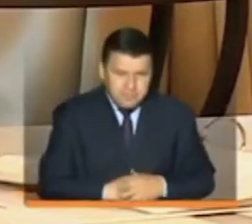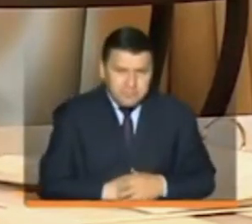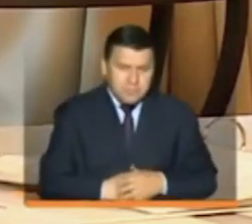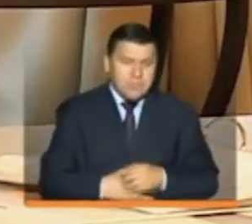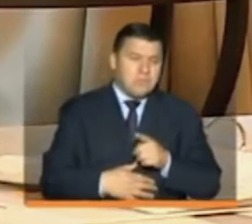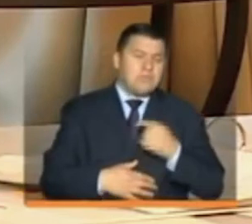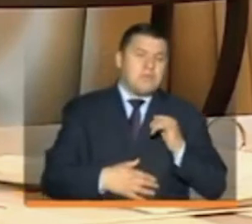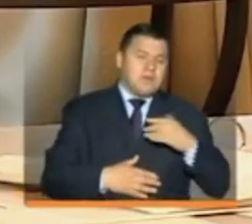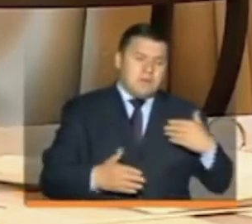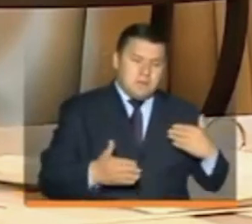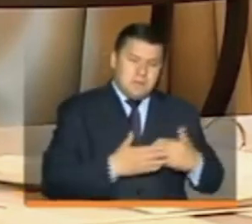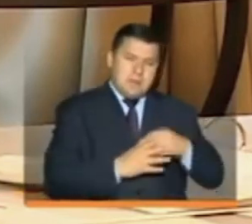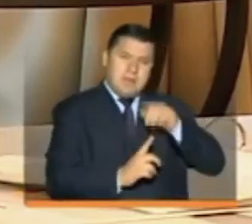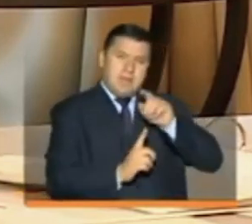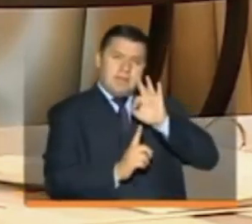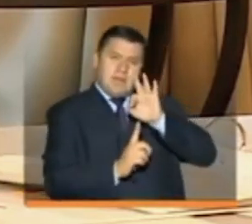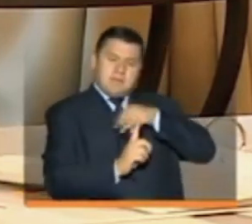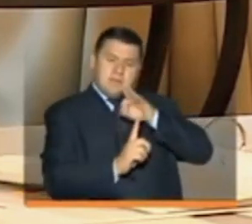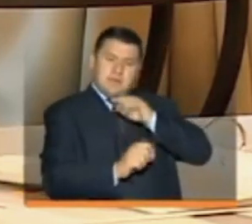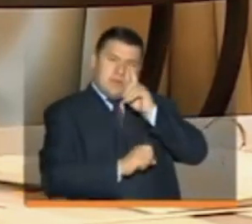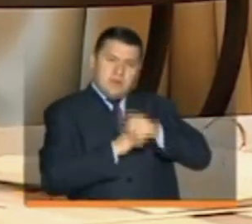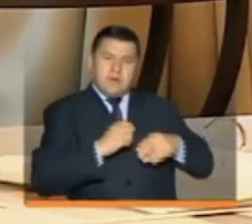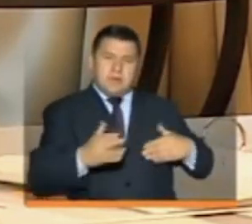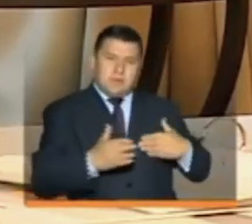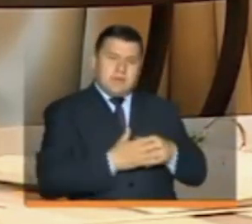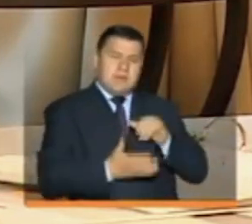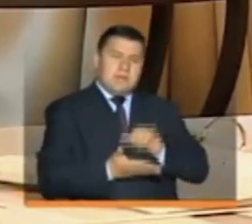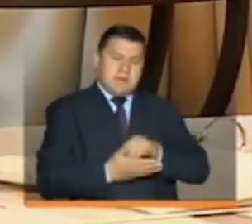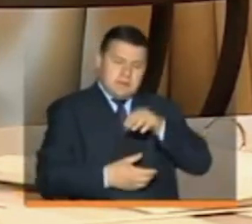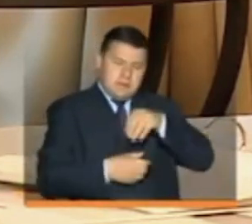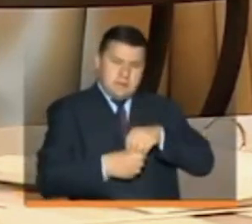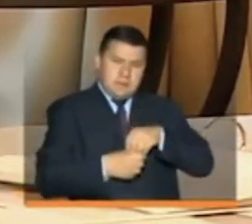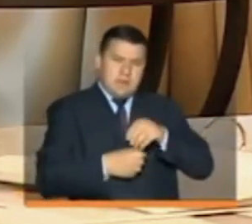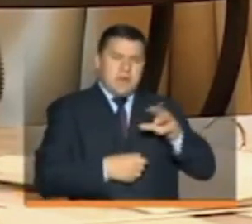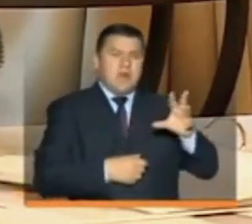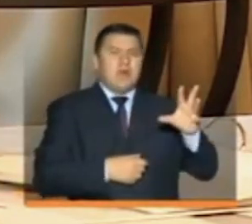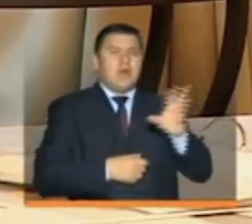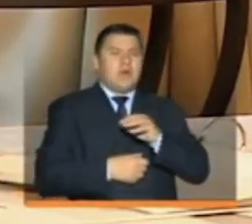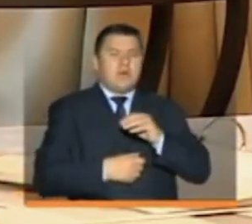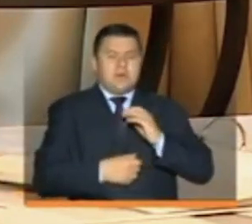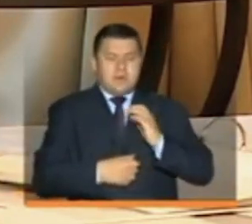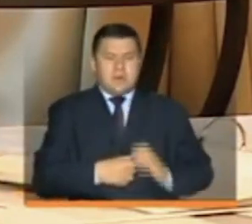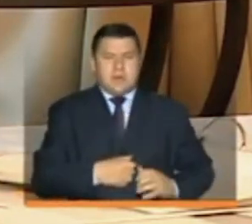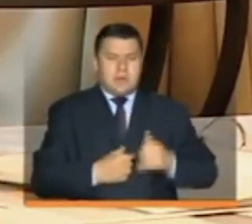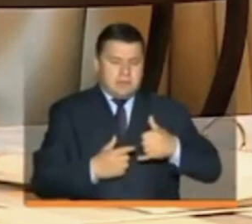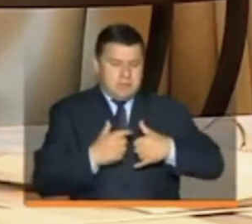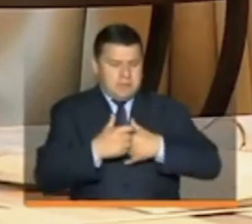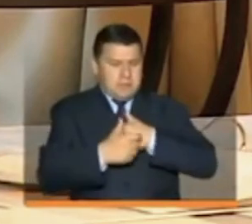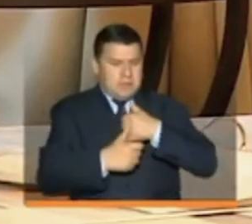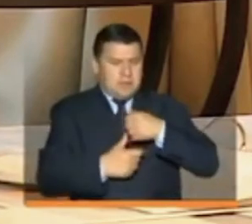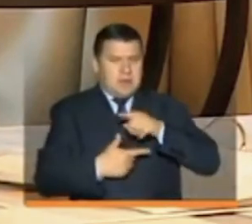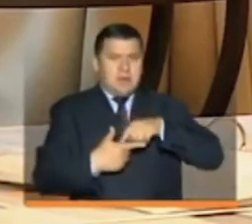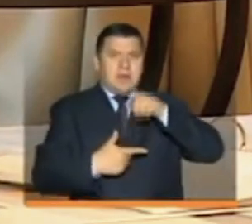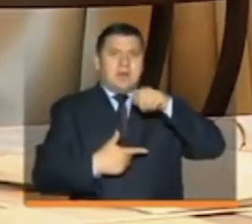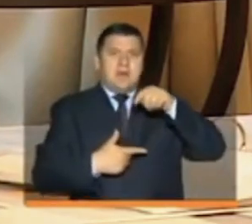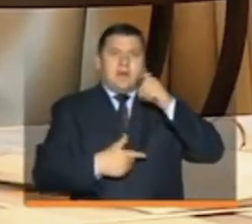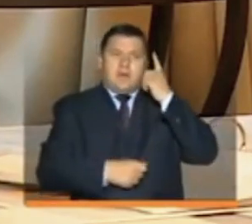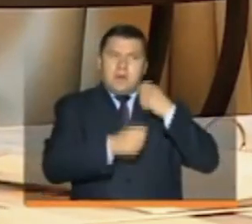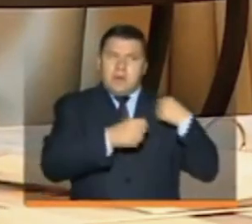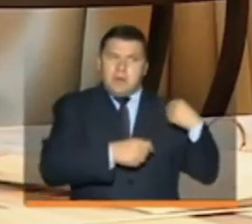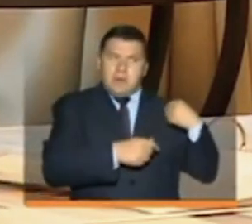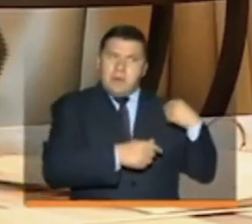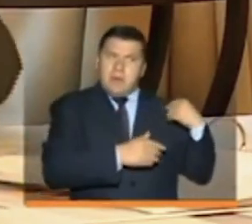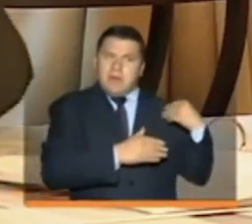los últimos 3 meses del año y de la misma manera en todas las ciudades del país creciendo con respecto al año